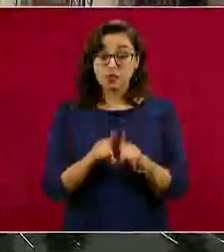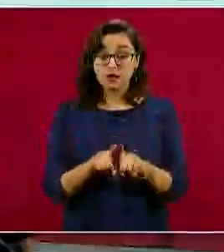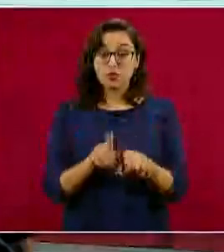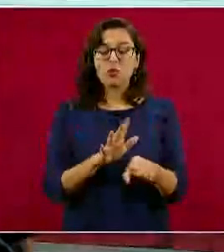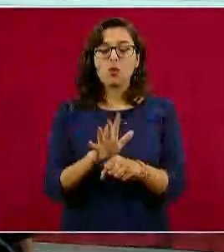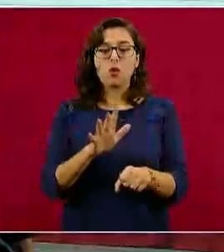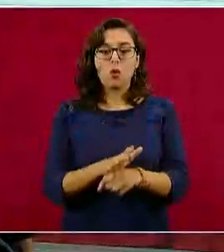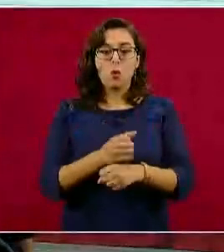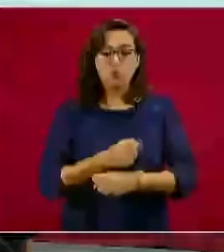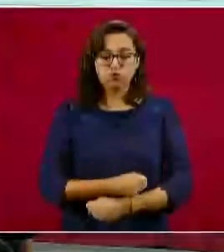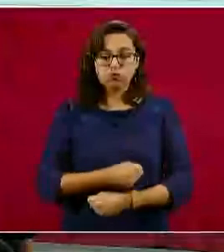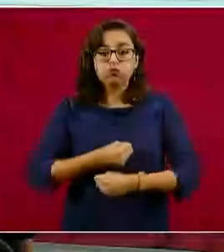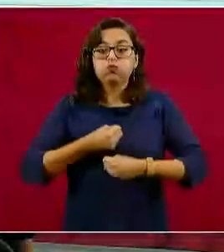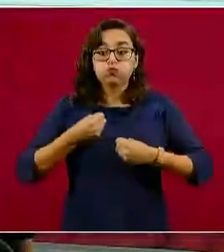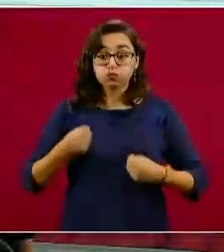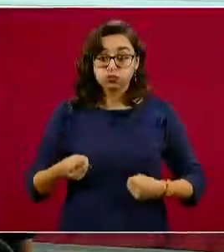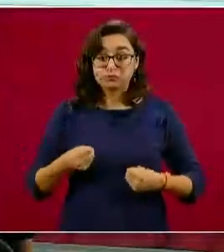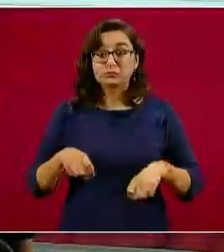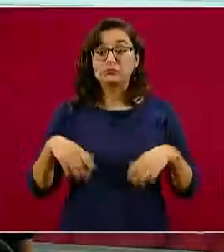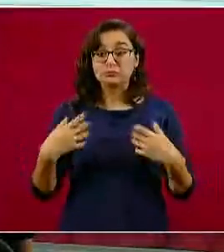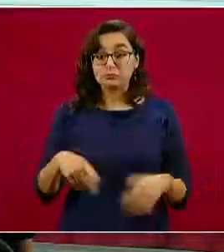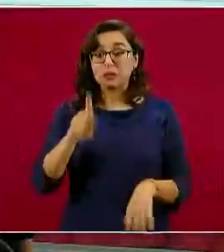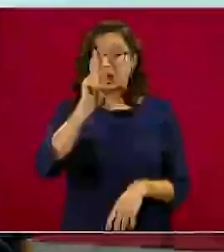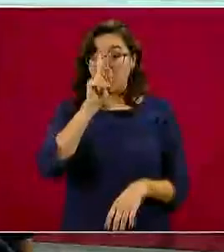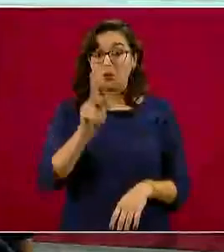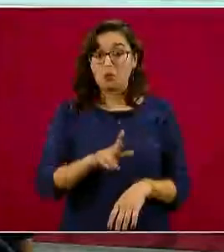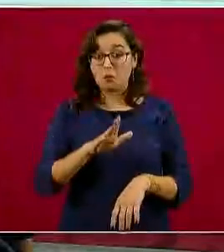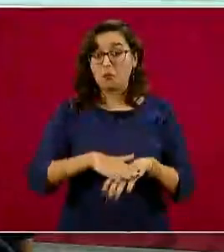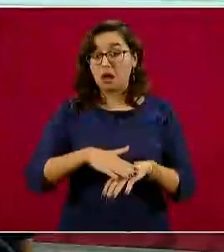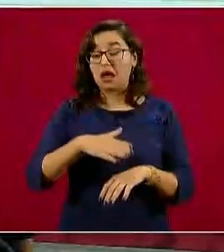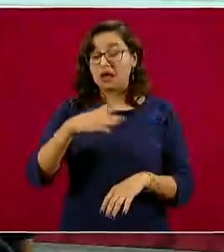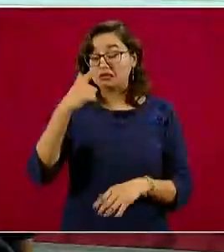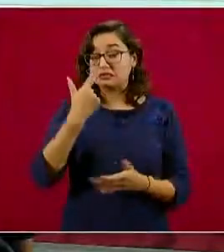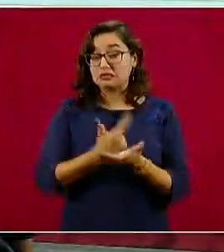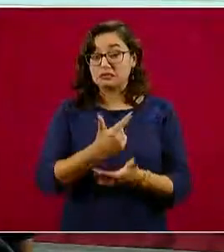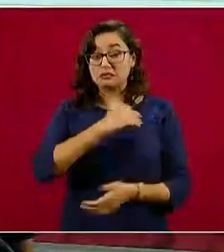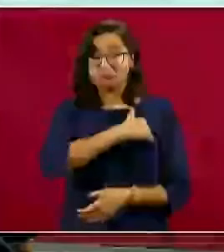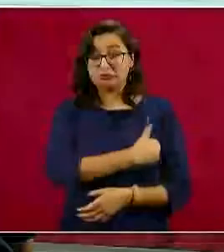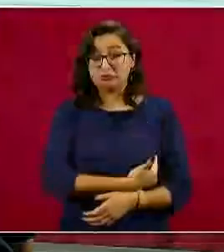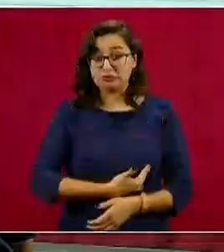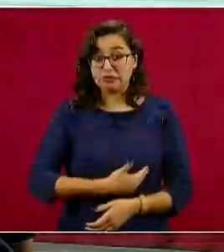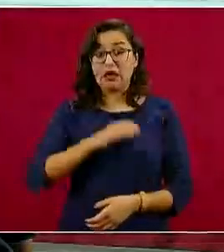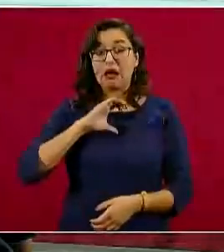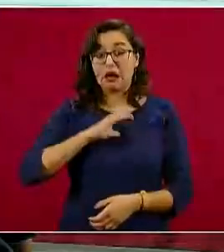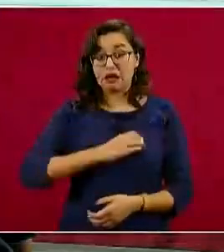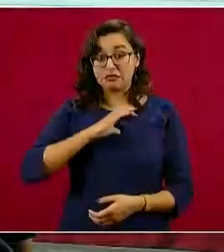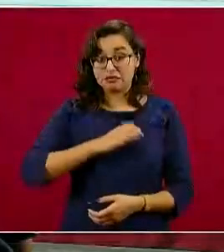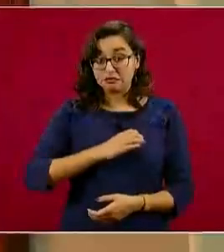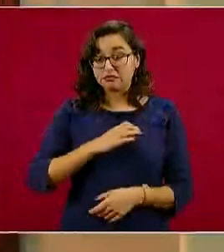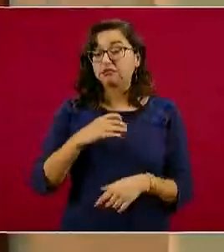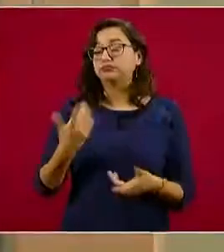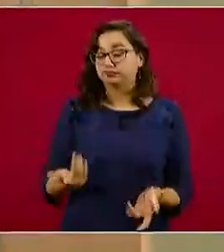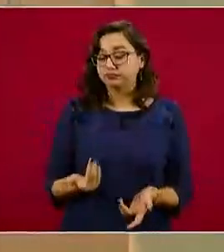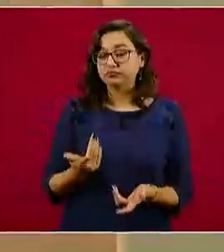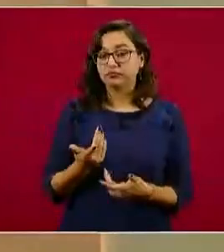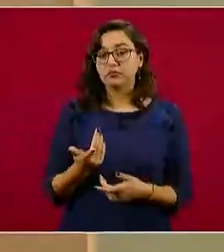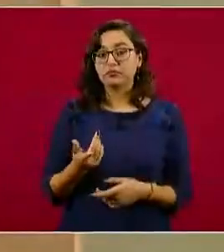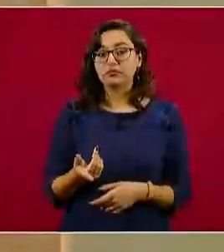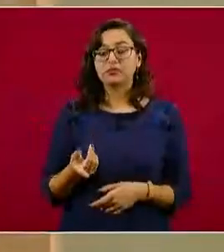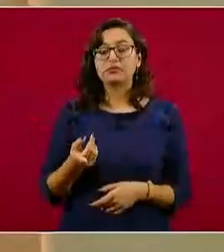y cáncer de mama específicamente, siempre hemos hablado que obesidad se asocia a varios tipos de cáncer. Posiblemente cáncer de